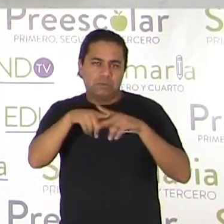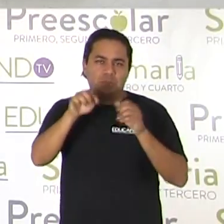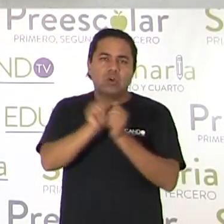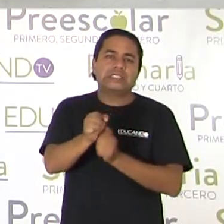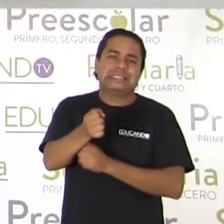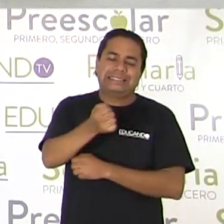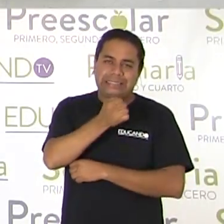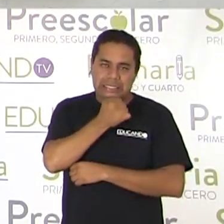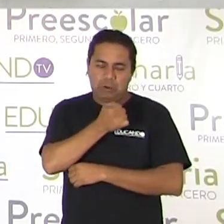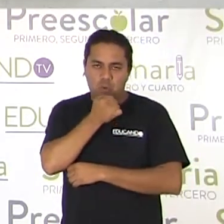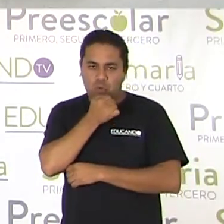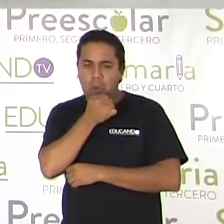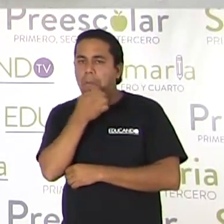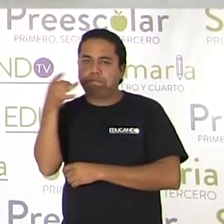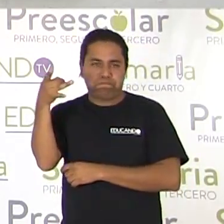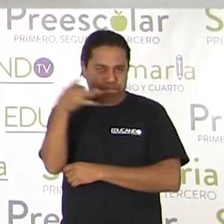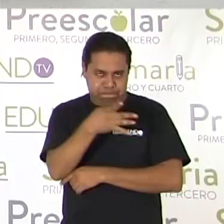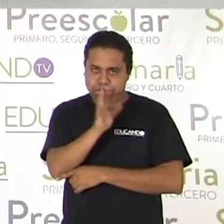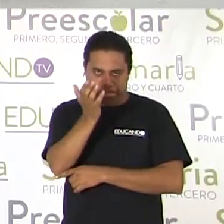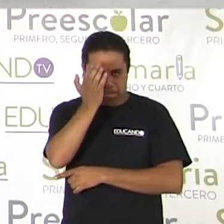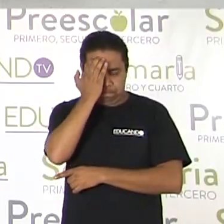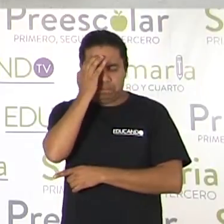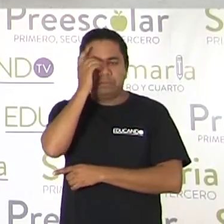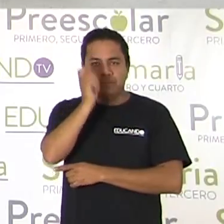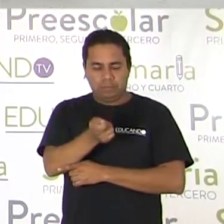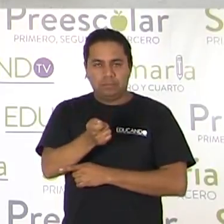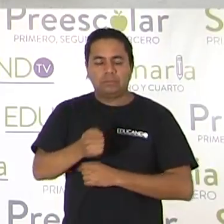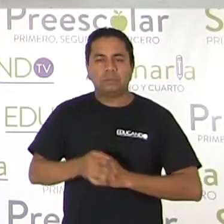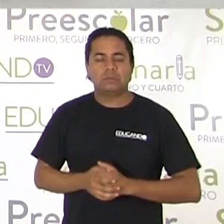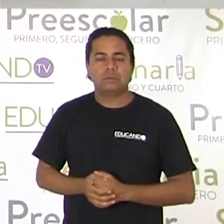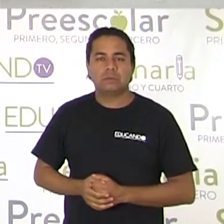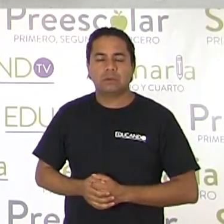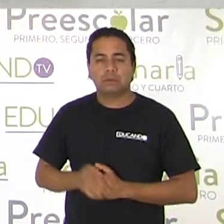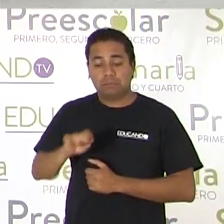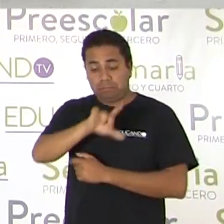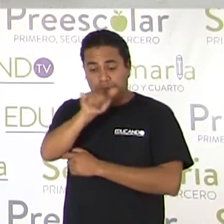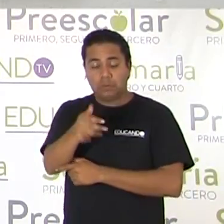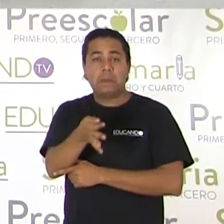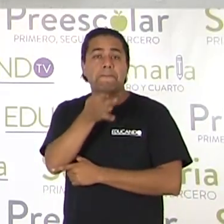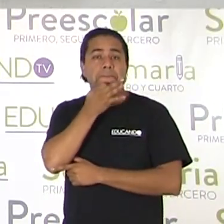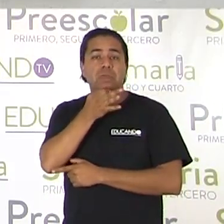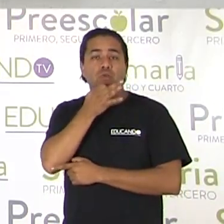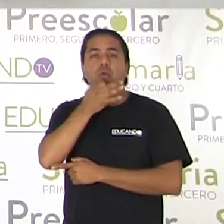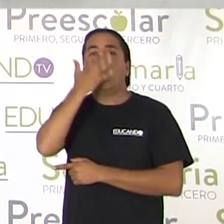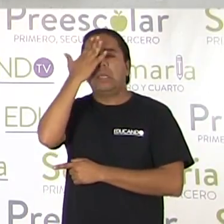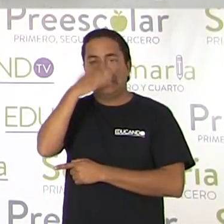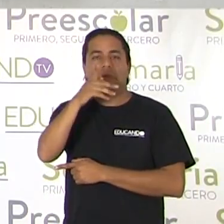segundo, que estamos acá, del minuto